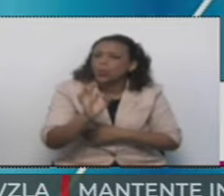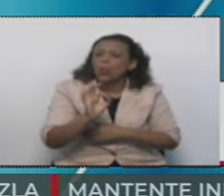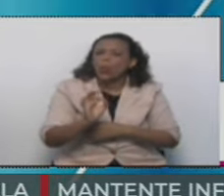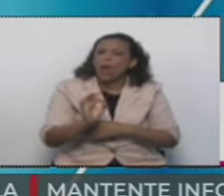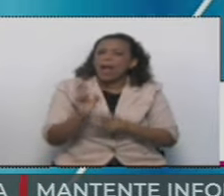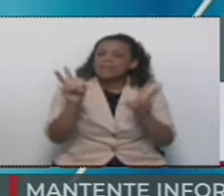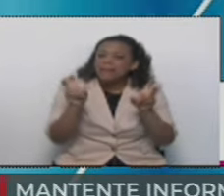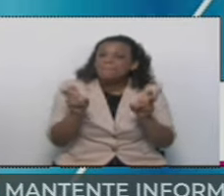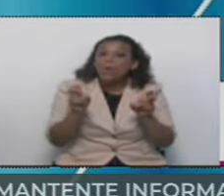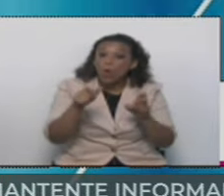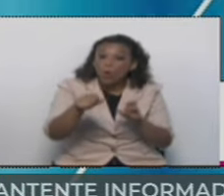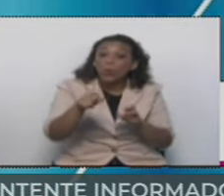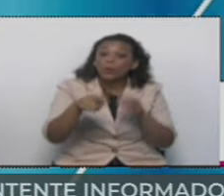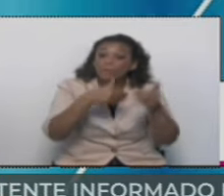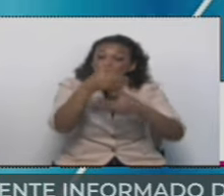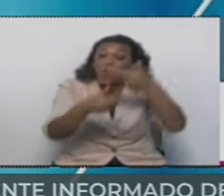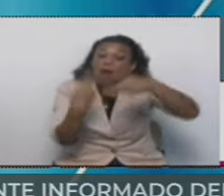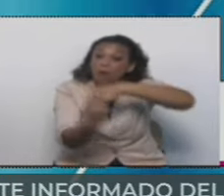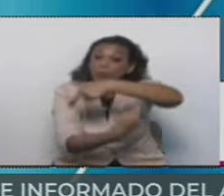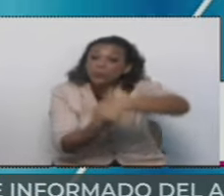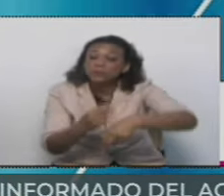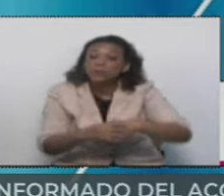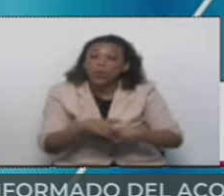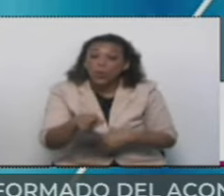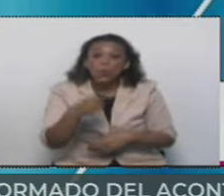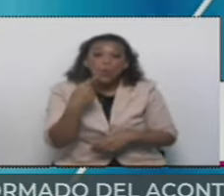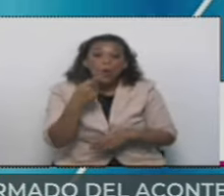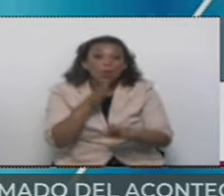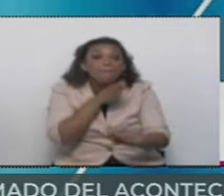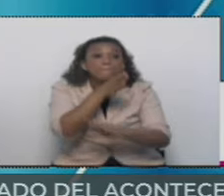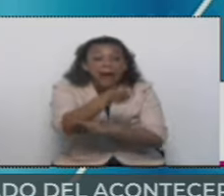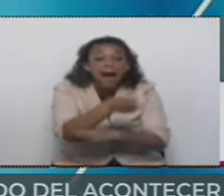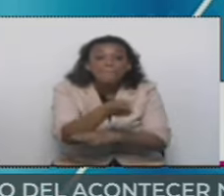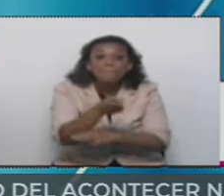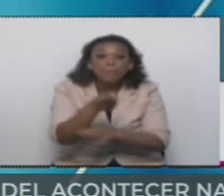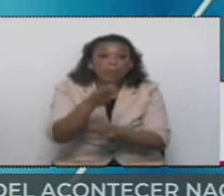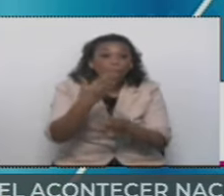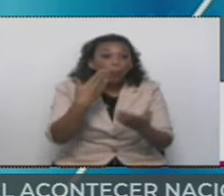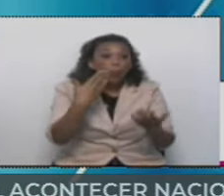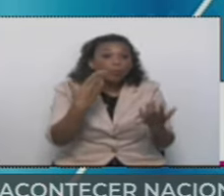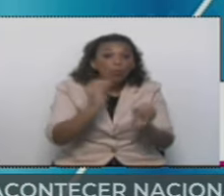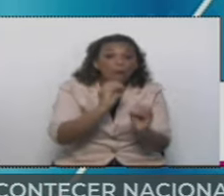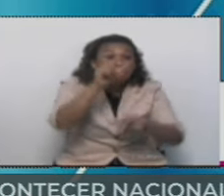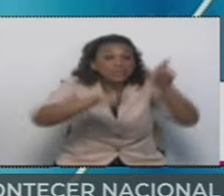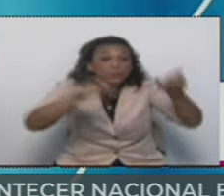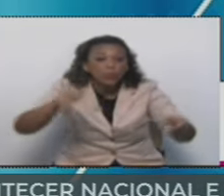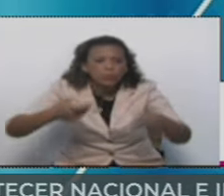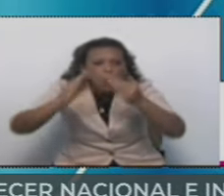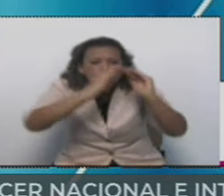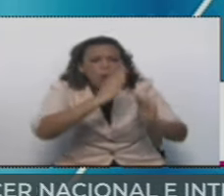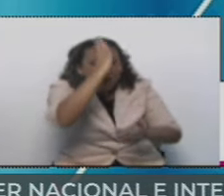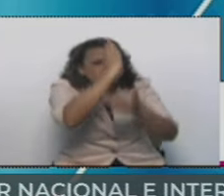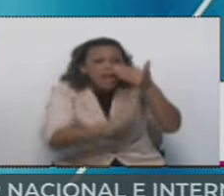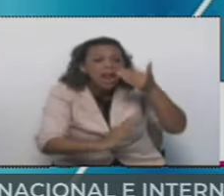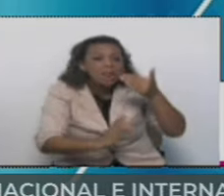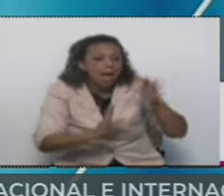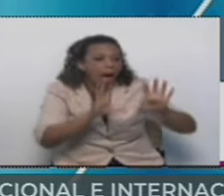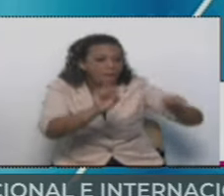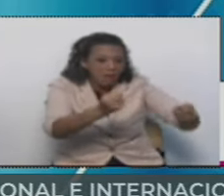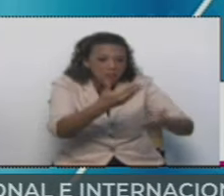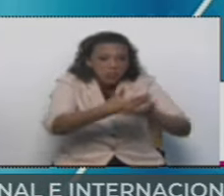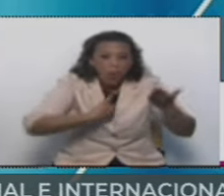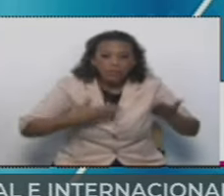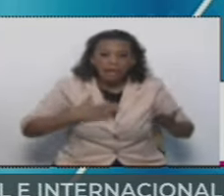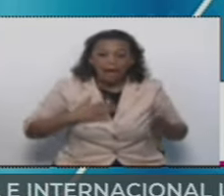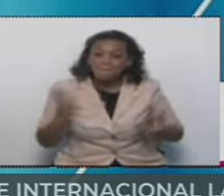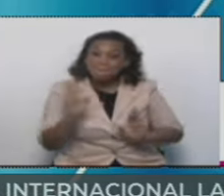hemos avanzado más en los procesos revolucionarios cuando el pueblo se involucra y se apropia de la transformación.